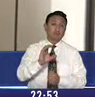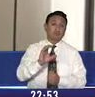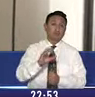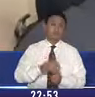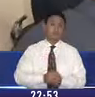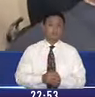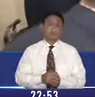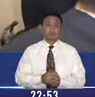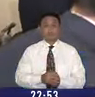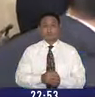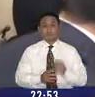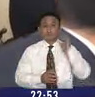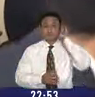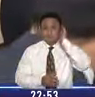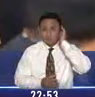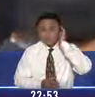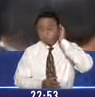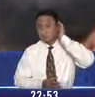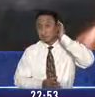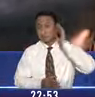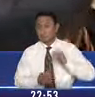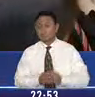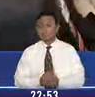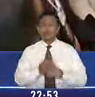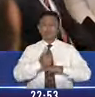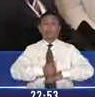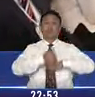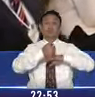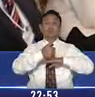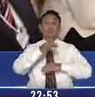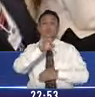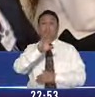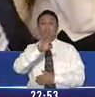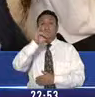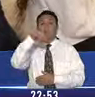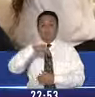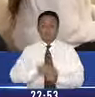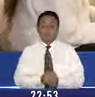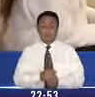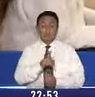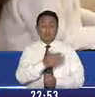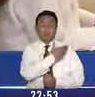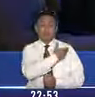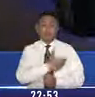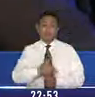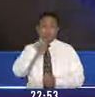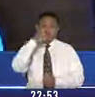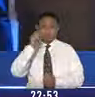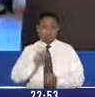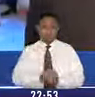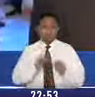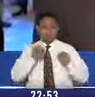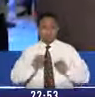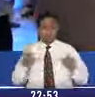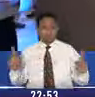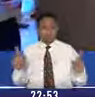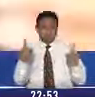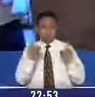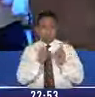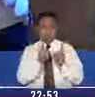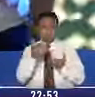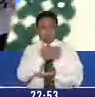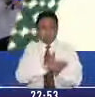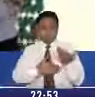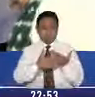máxima autoridad del FMI indicó que con el presidente Lasso existió un acercamiento consultivo y constructivo que beneficia